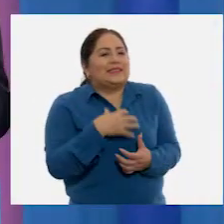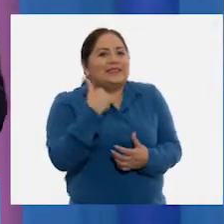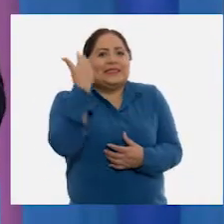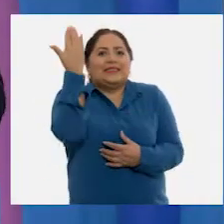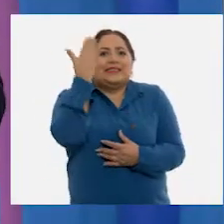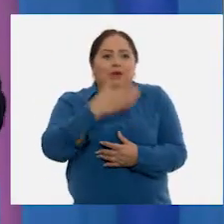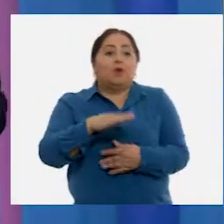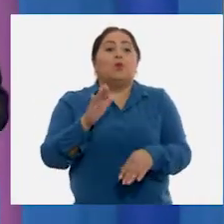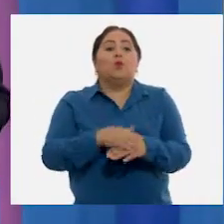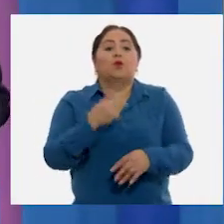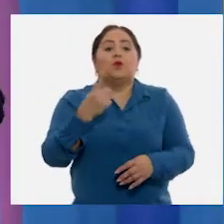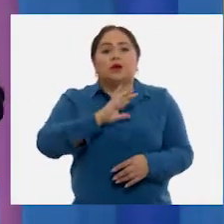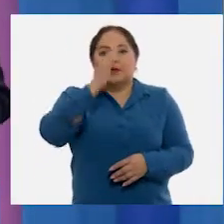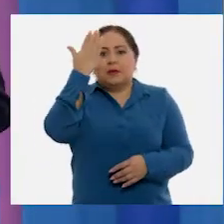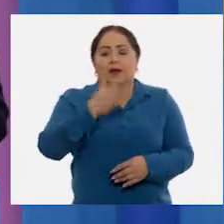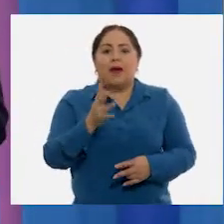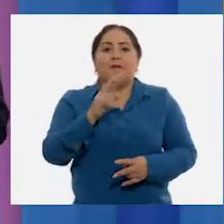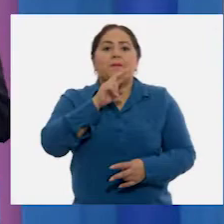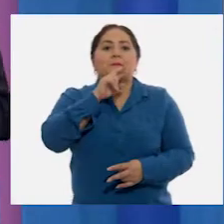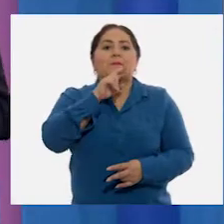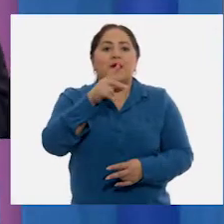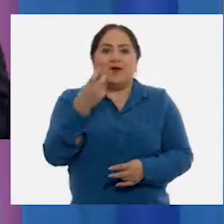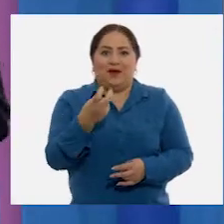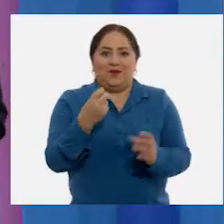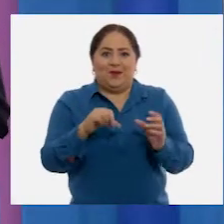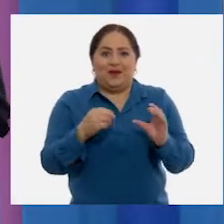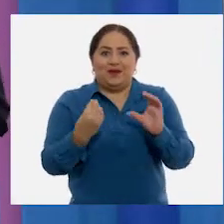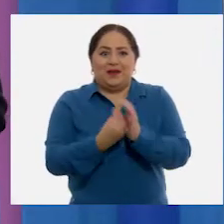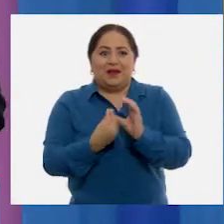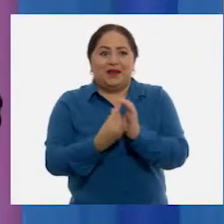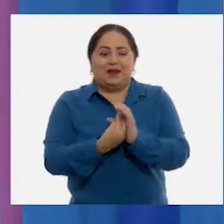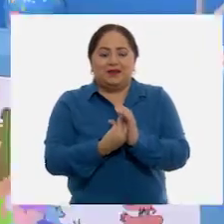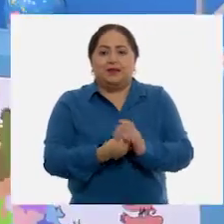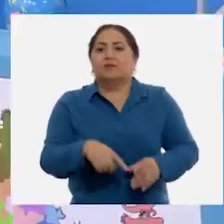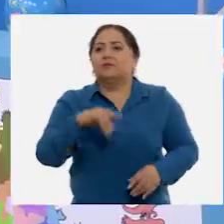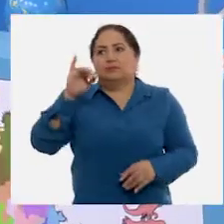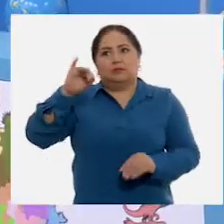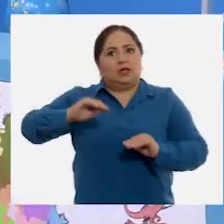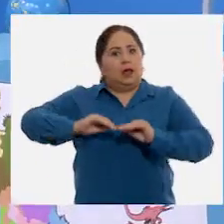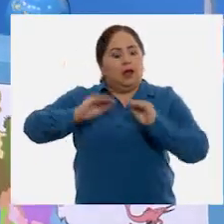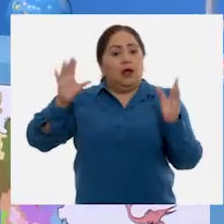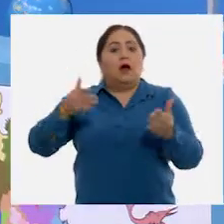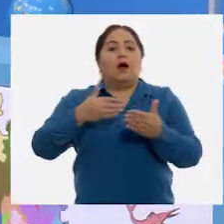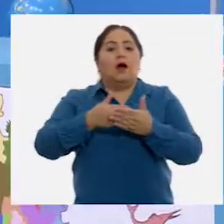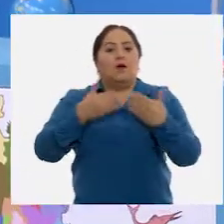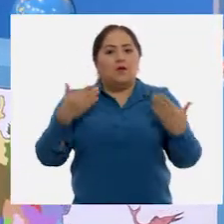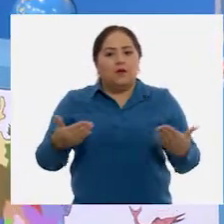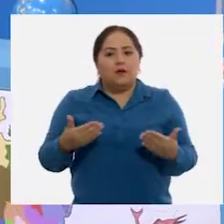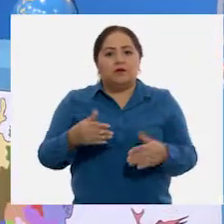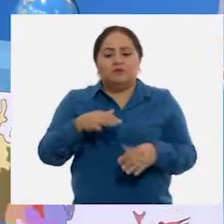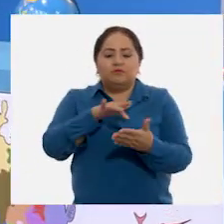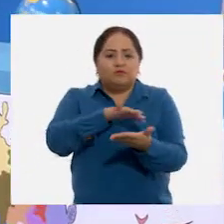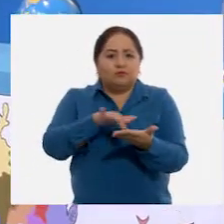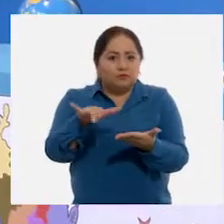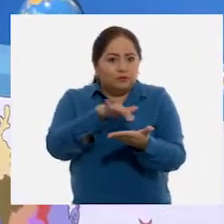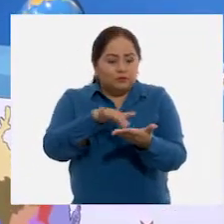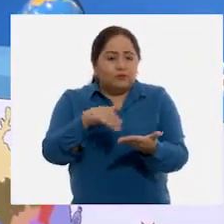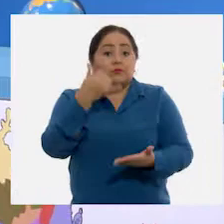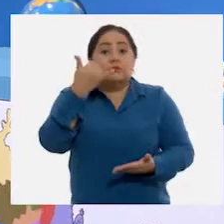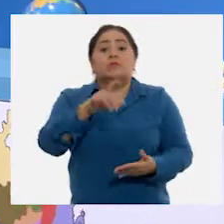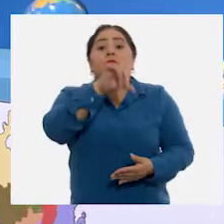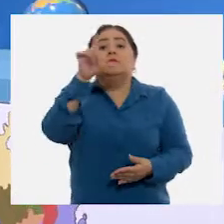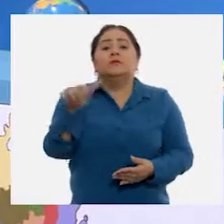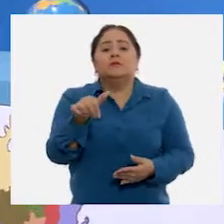saber, porque ya saben que va a venir lo mejor de esta clase. Claro que sí, María. Vamos a dar paso a nuestra lectura y voy